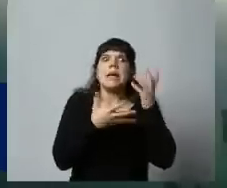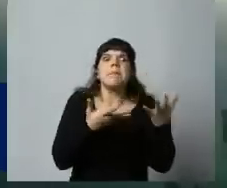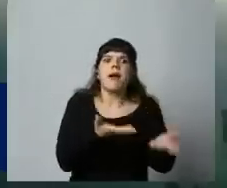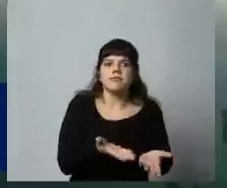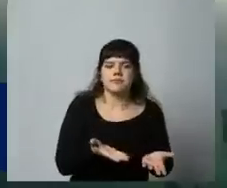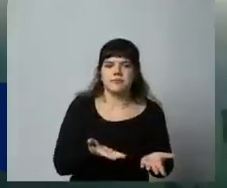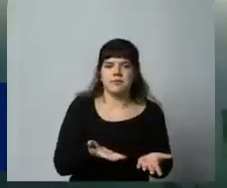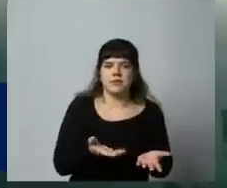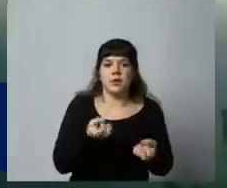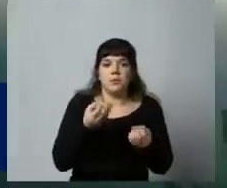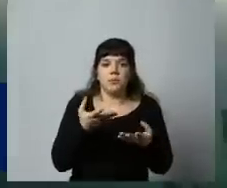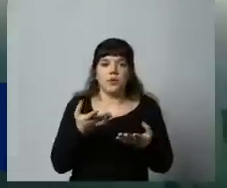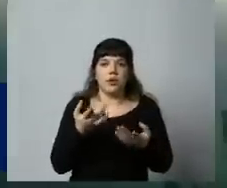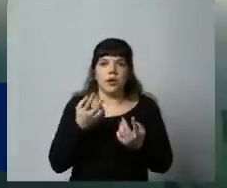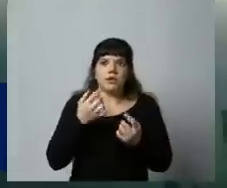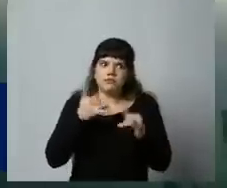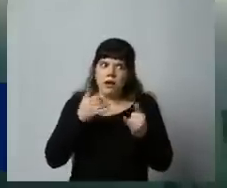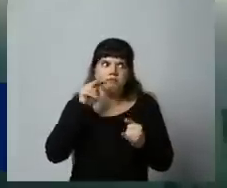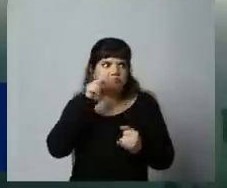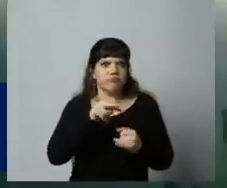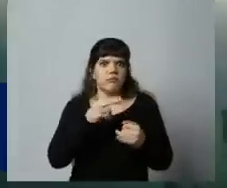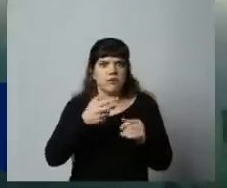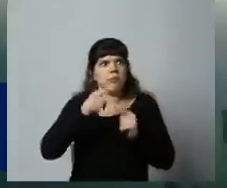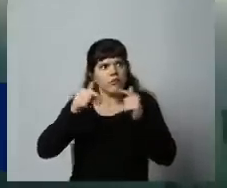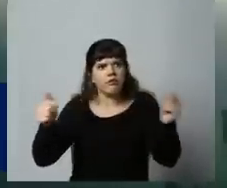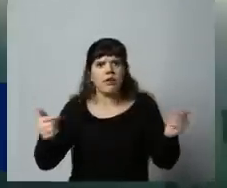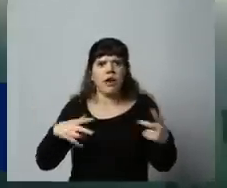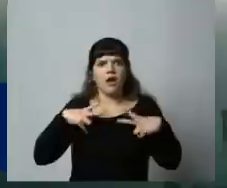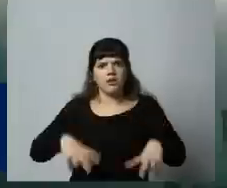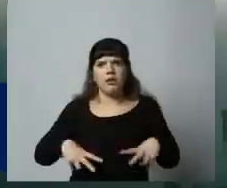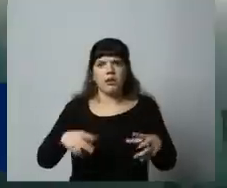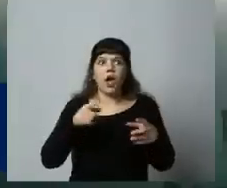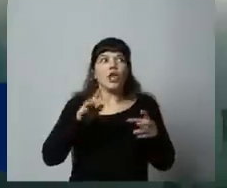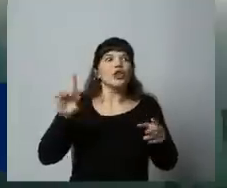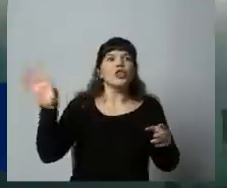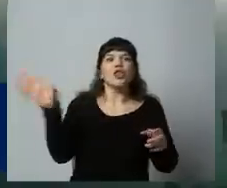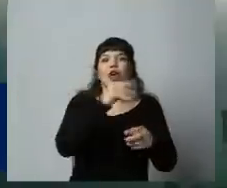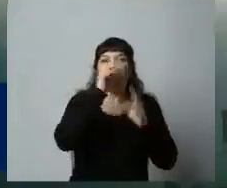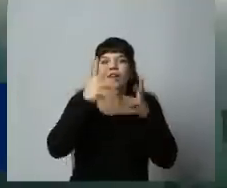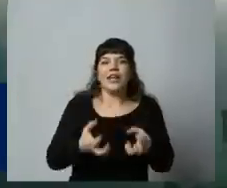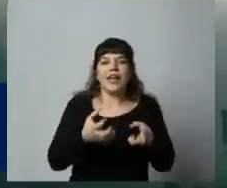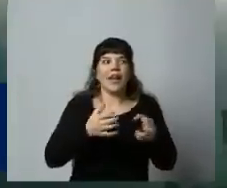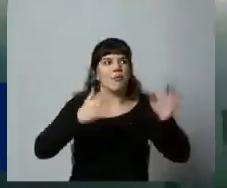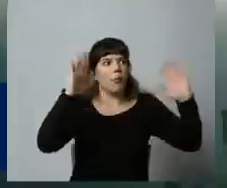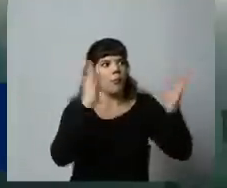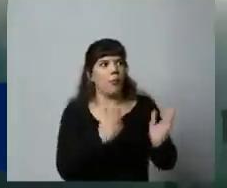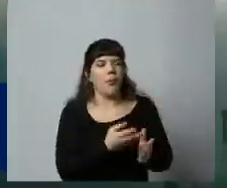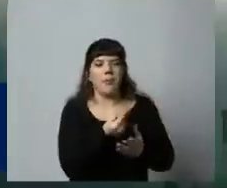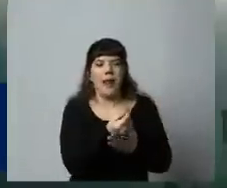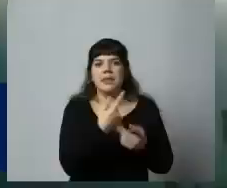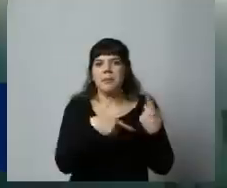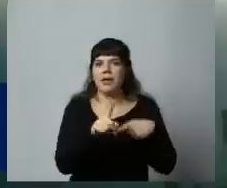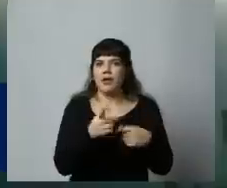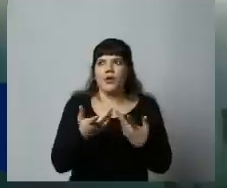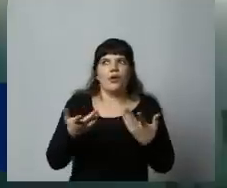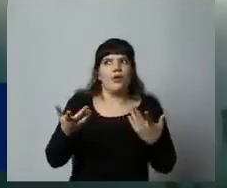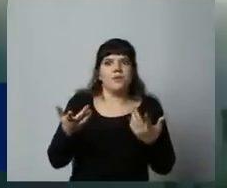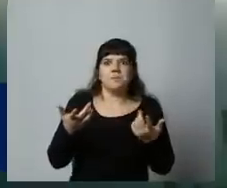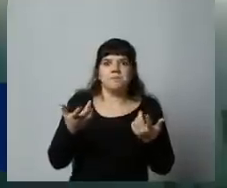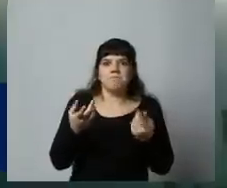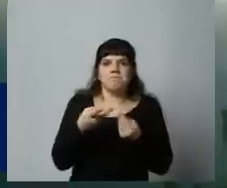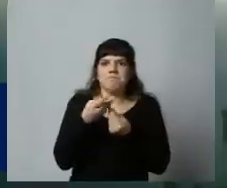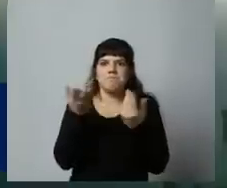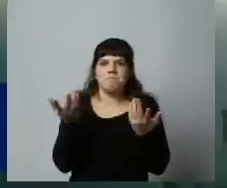eh de los diversos ministerios que bueno Todos quieren que ajusten pero al otro de algún modo no eh No sé cómo cómo vos